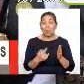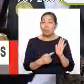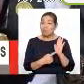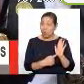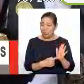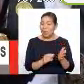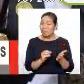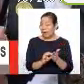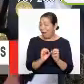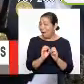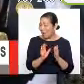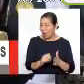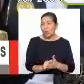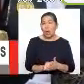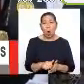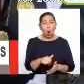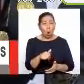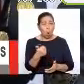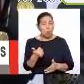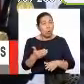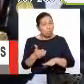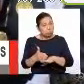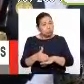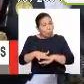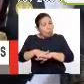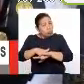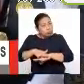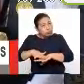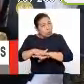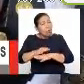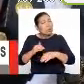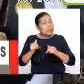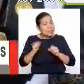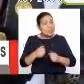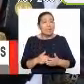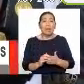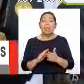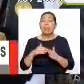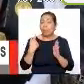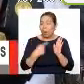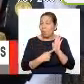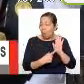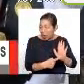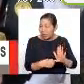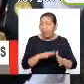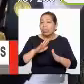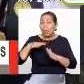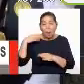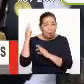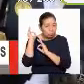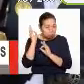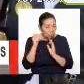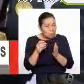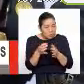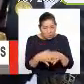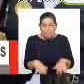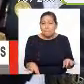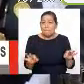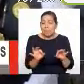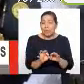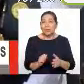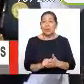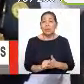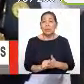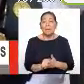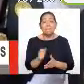muestra clara. Hay otros en desarrollo y muy pronto se van a presentar situaciones muy importantes ante